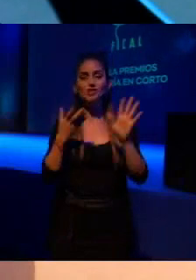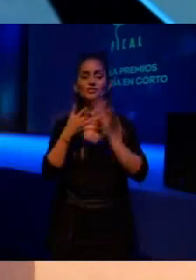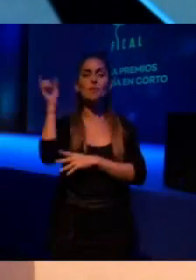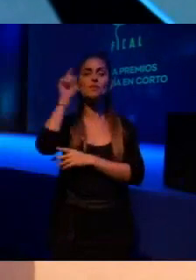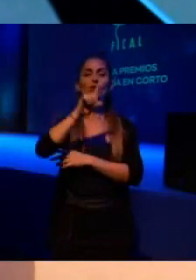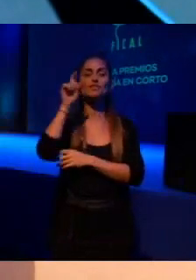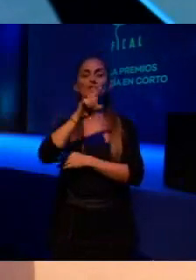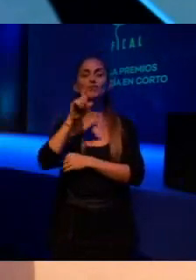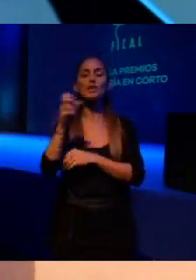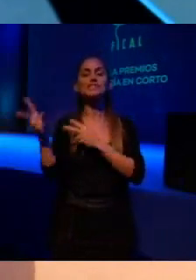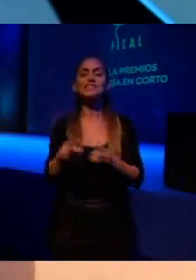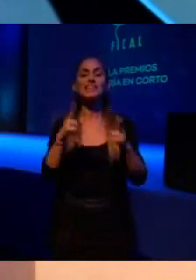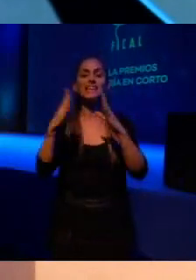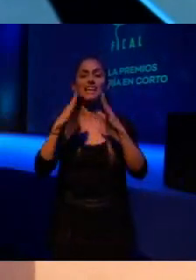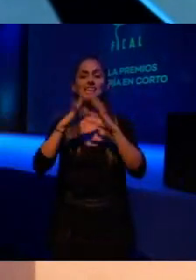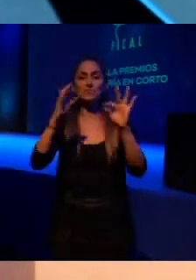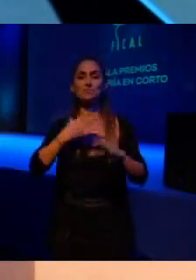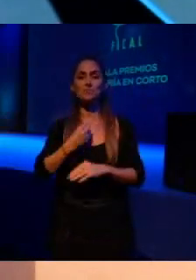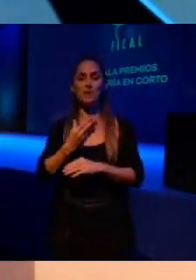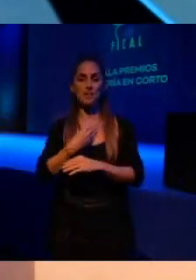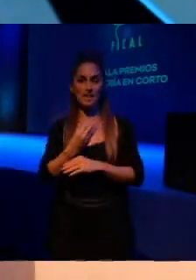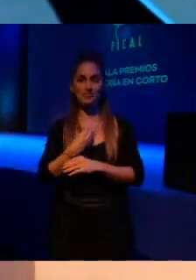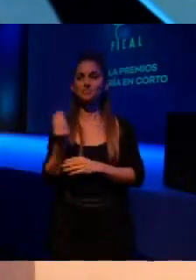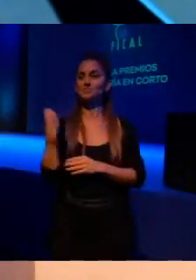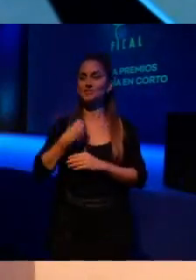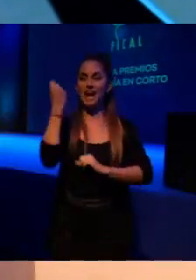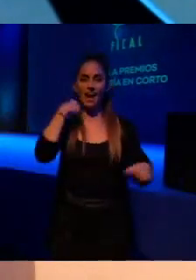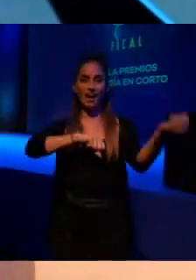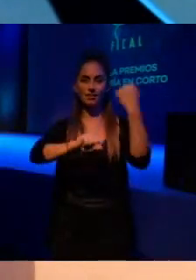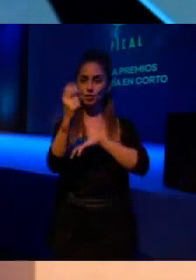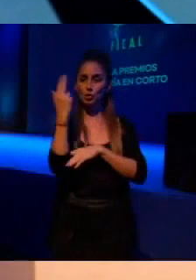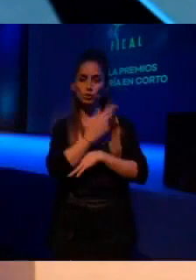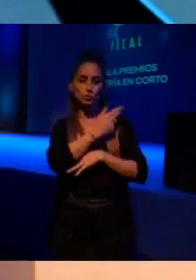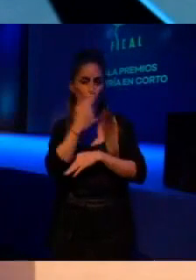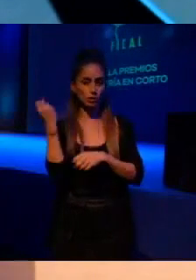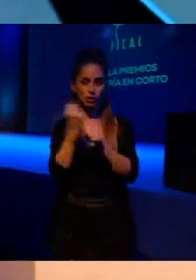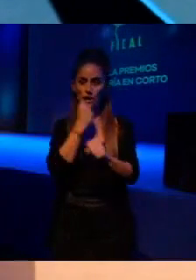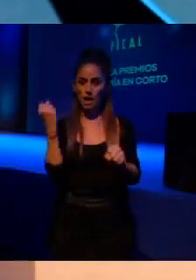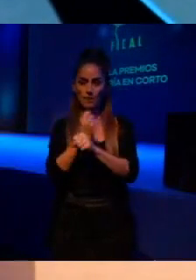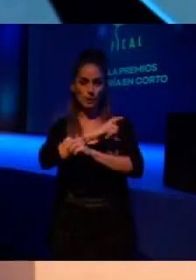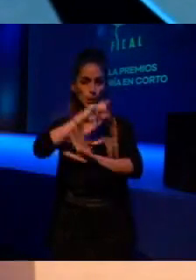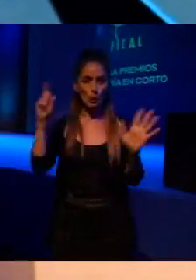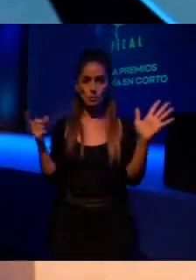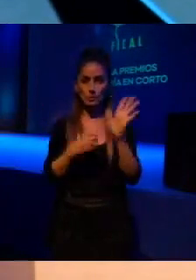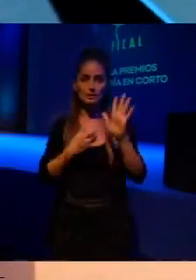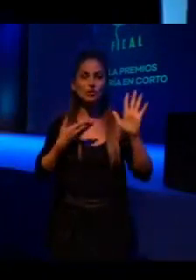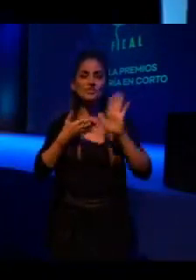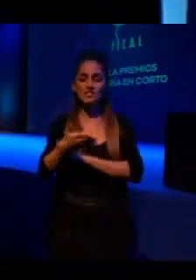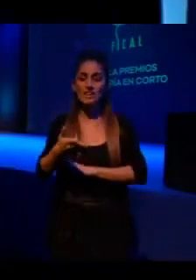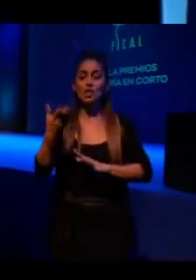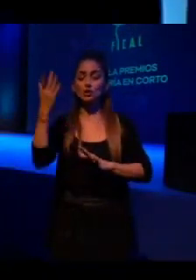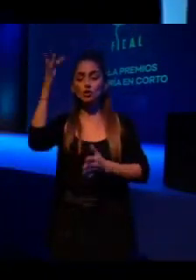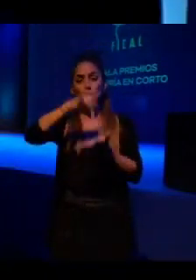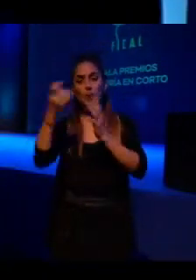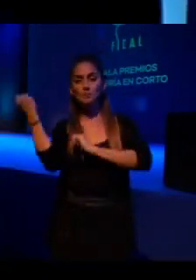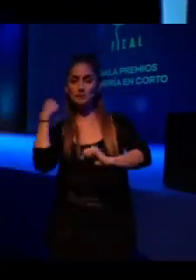de La Casa de Papel. Un actor absolutamente comprometido con su trabajo, como digo, antes de arrasar con uno de los personajes más famosos del